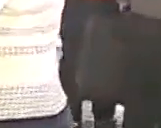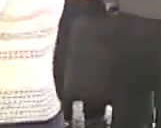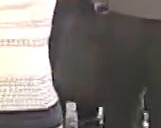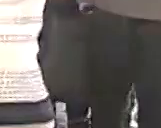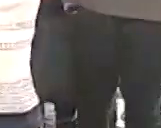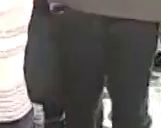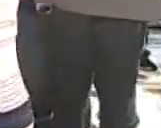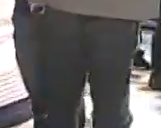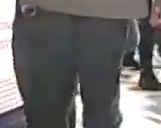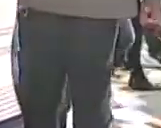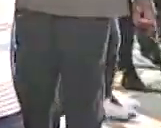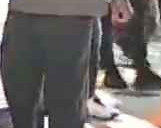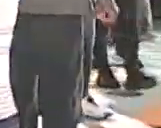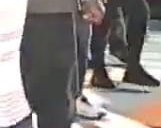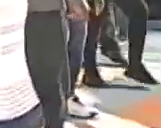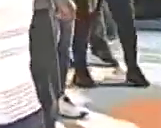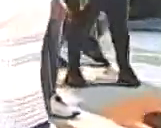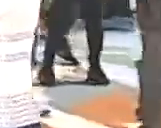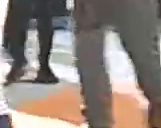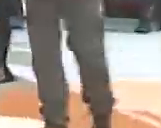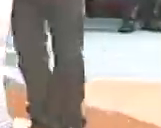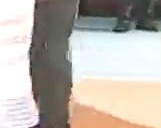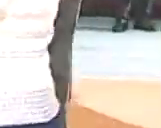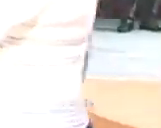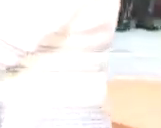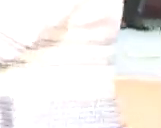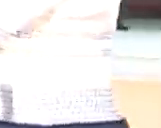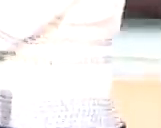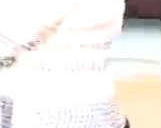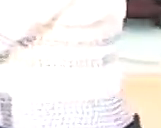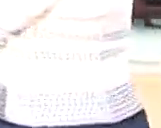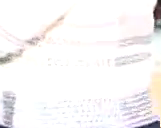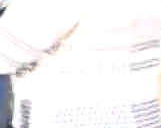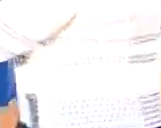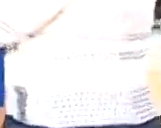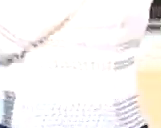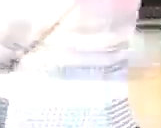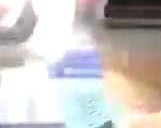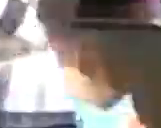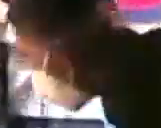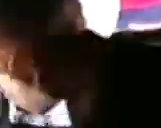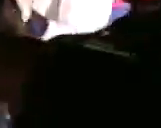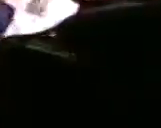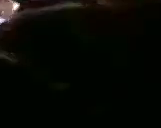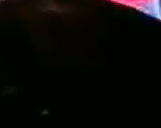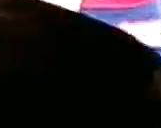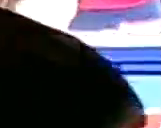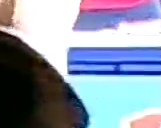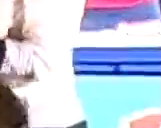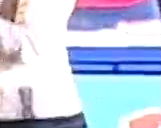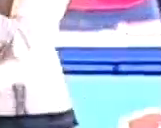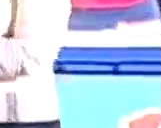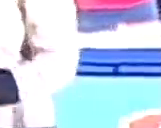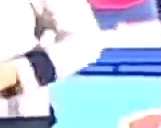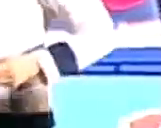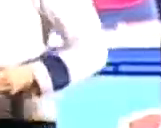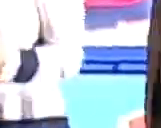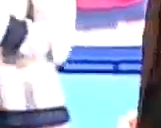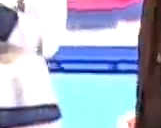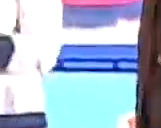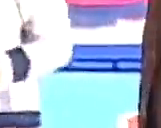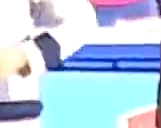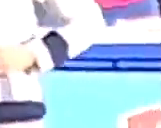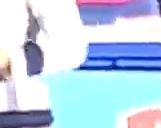Siempre un norte. Lo es, lo es. A transformar Venezuela, el cambio